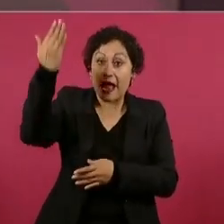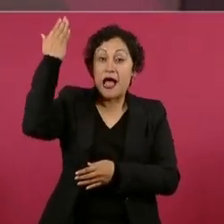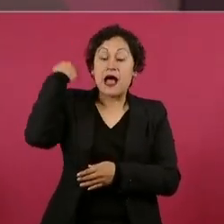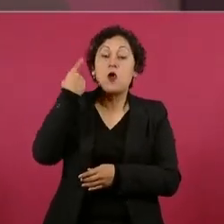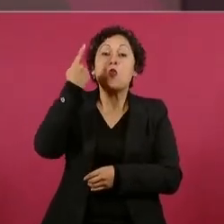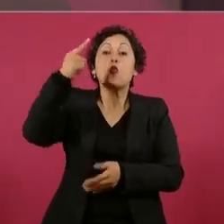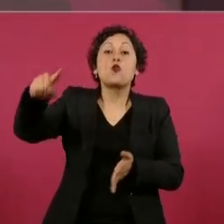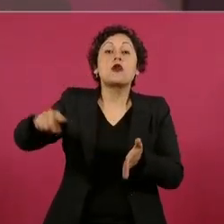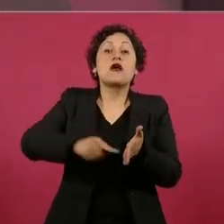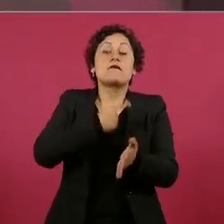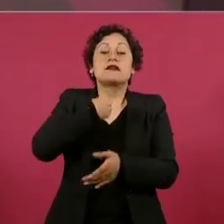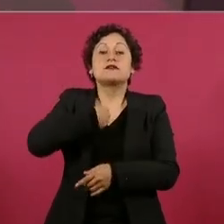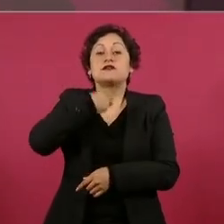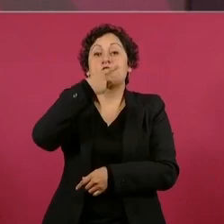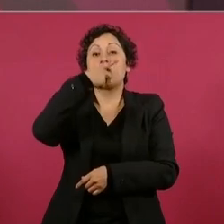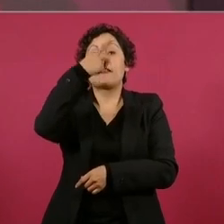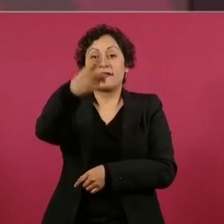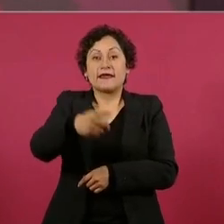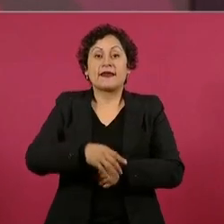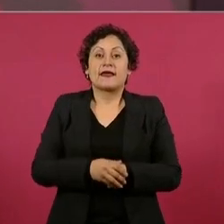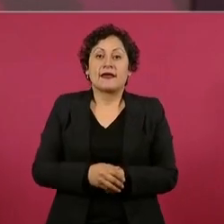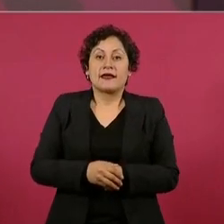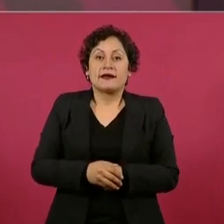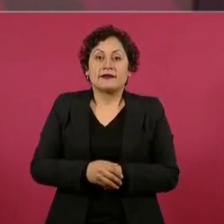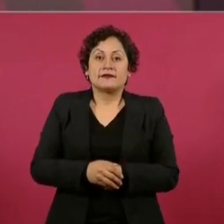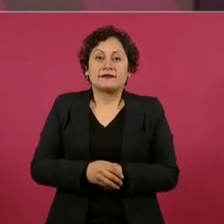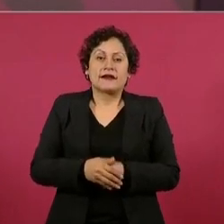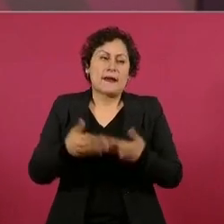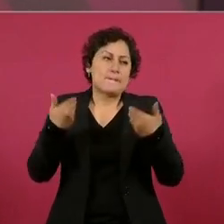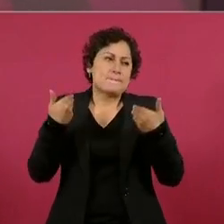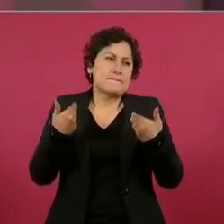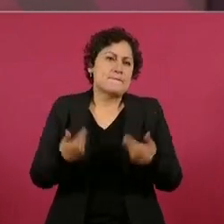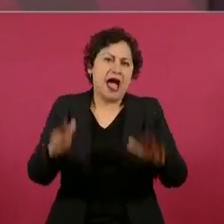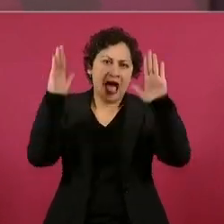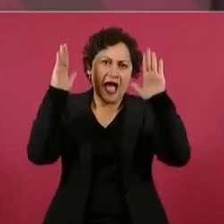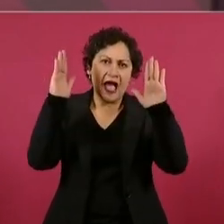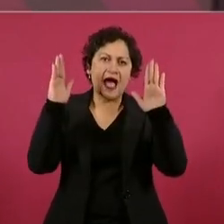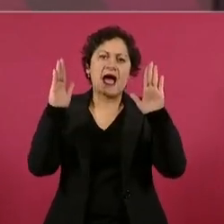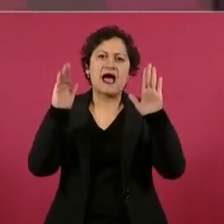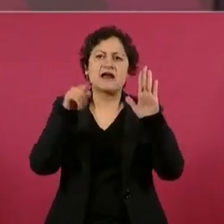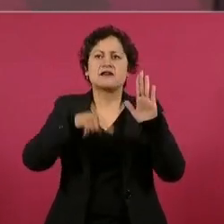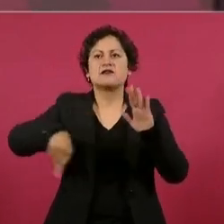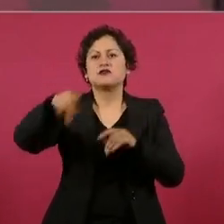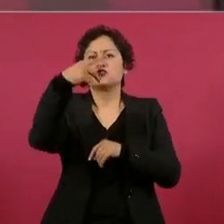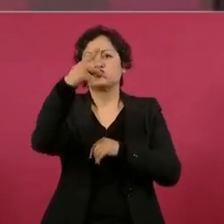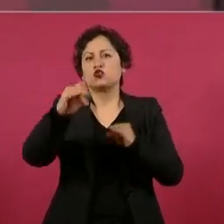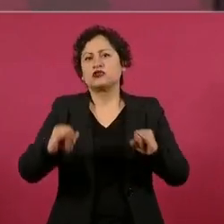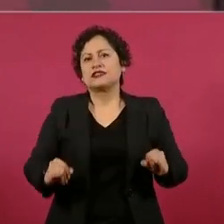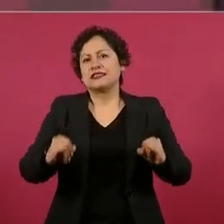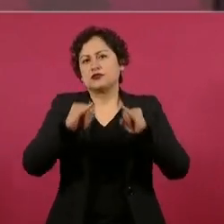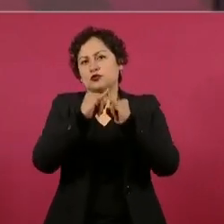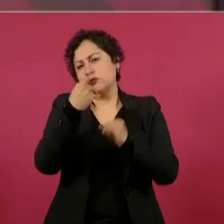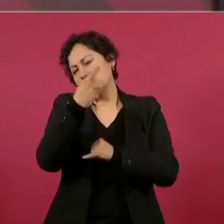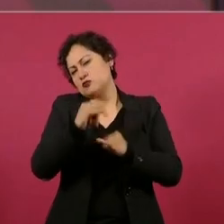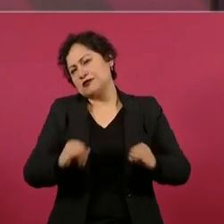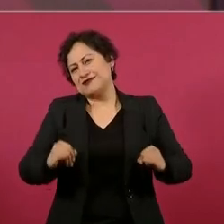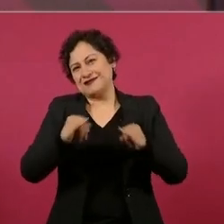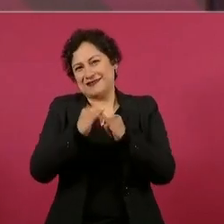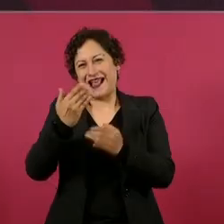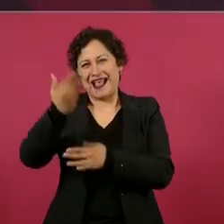con sus instituciones, cuando nos robaron la presidencia en el 2006.